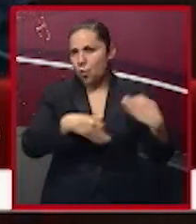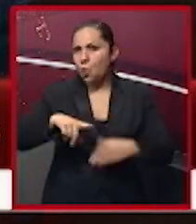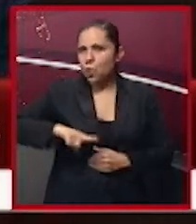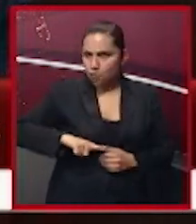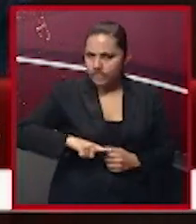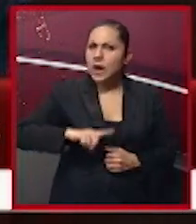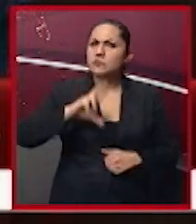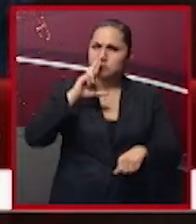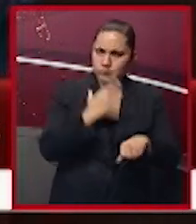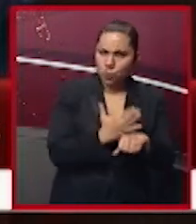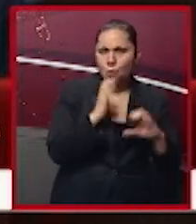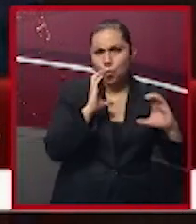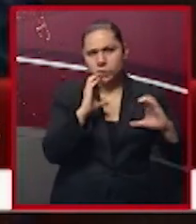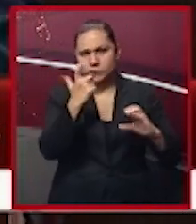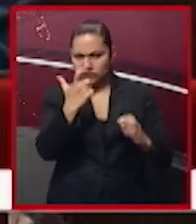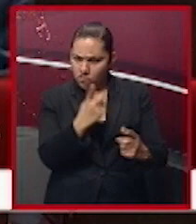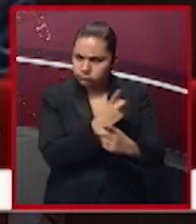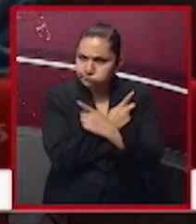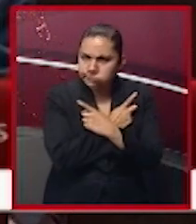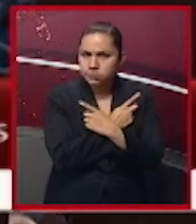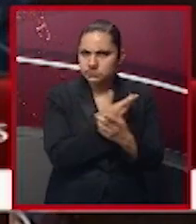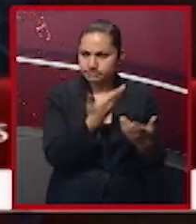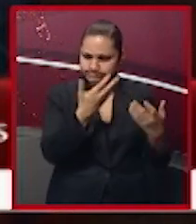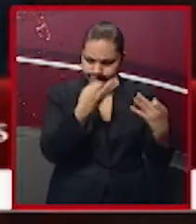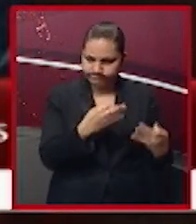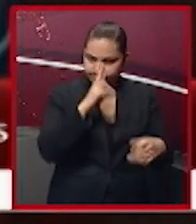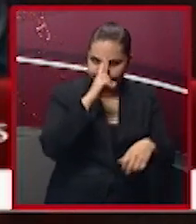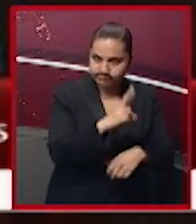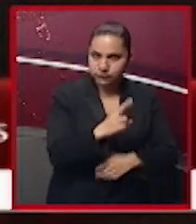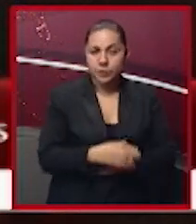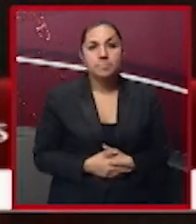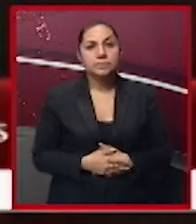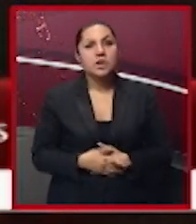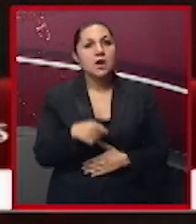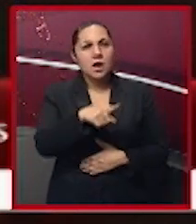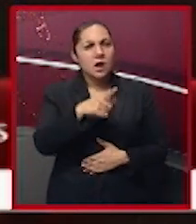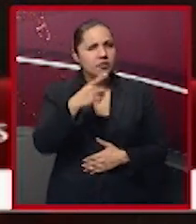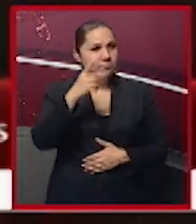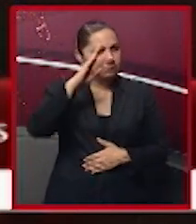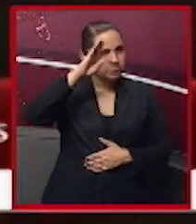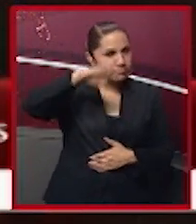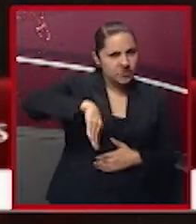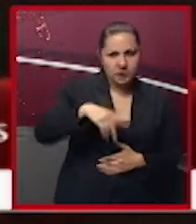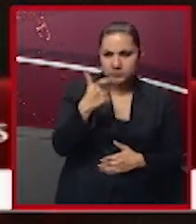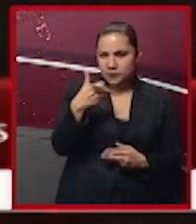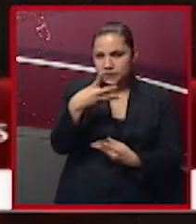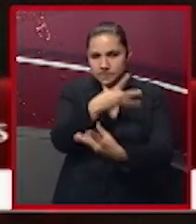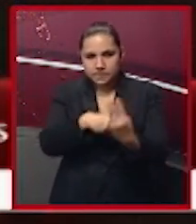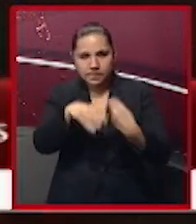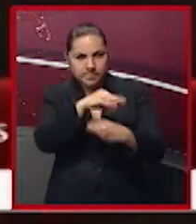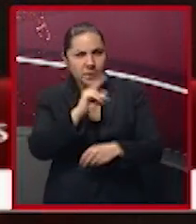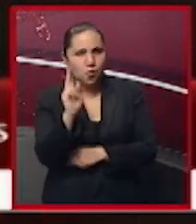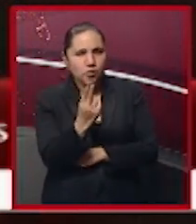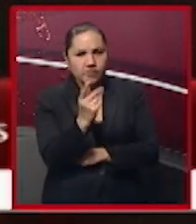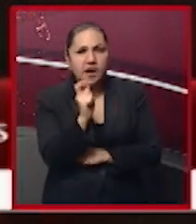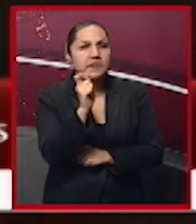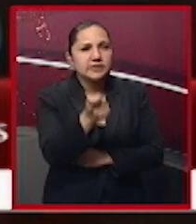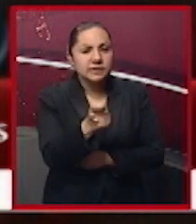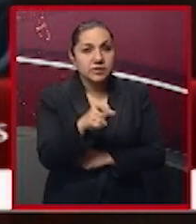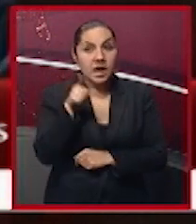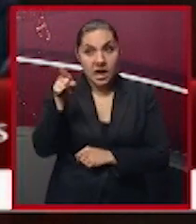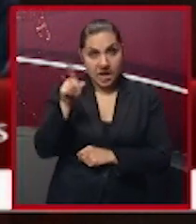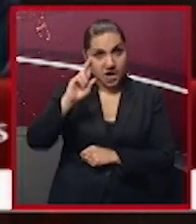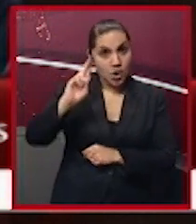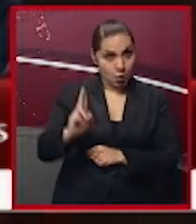¿Qué quiere decir la estafa maestra? Es la contratación de servicios a universidades en adjudicación directa, que a su